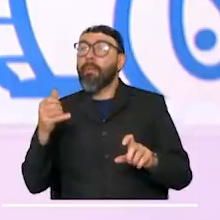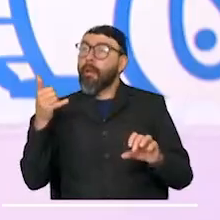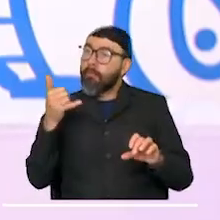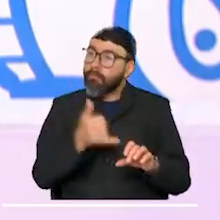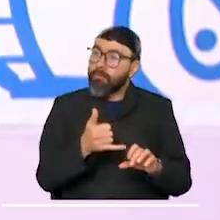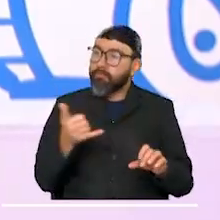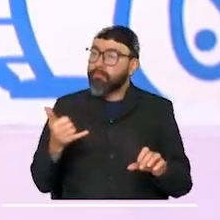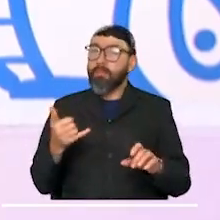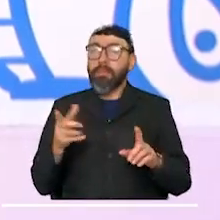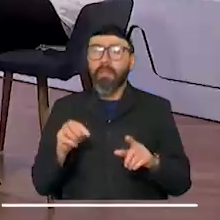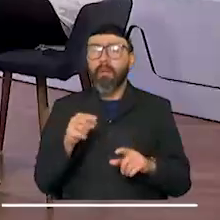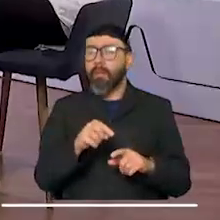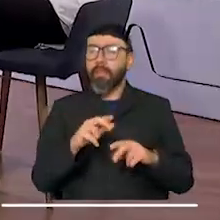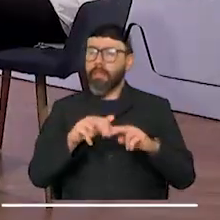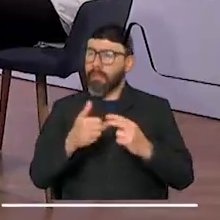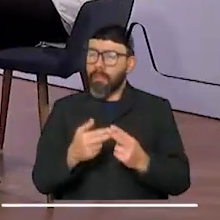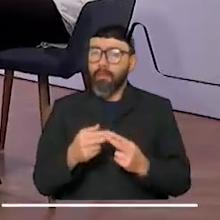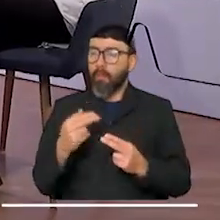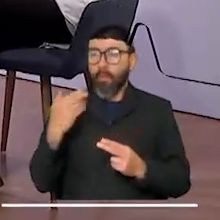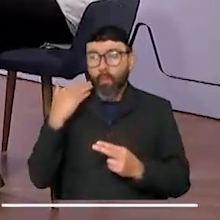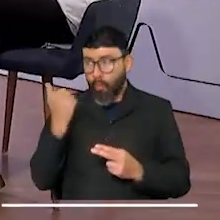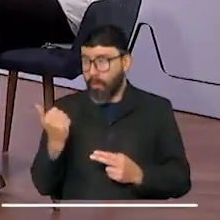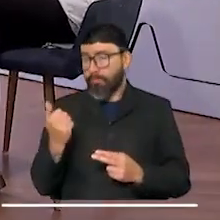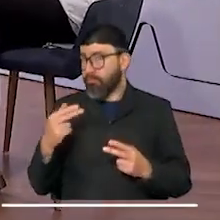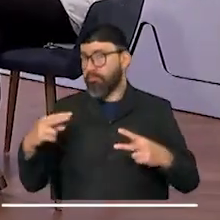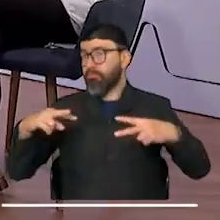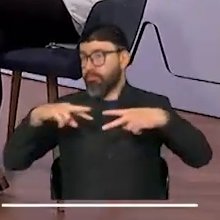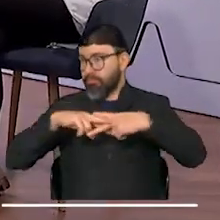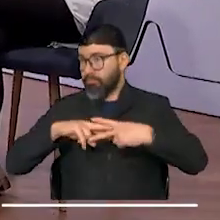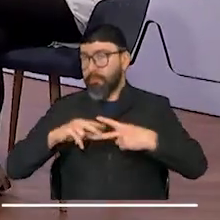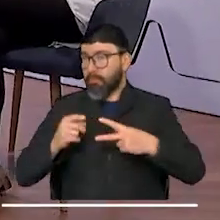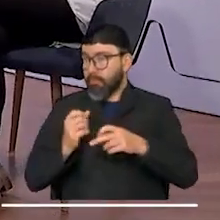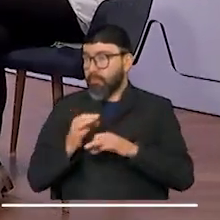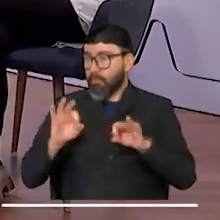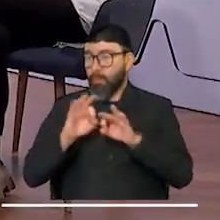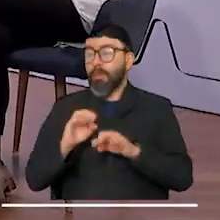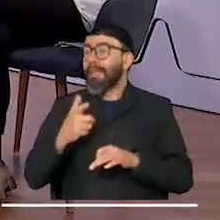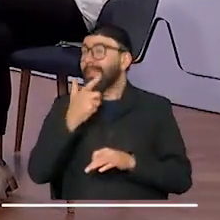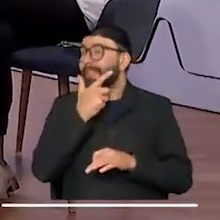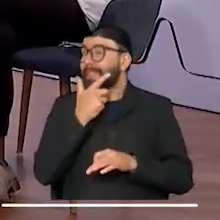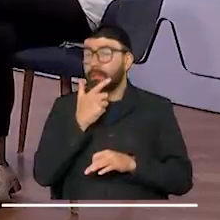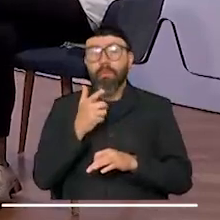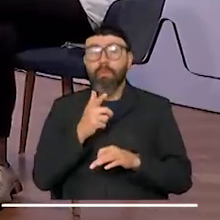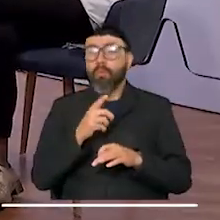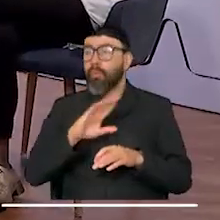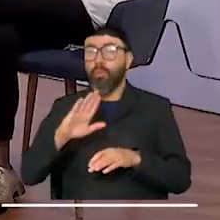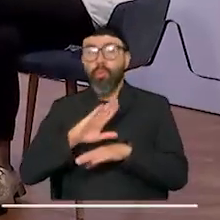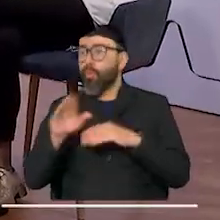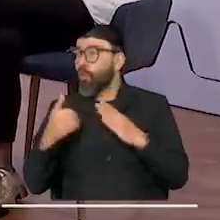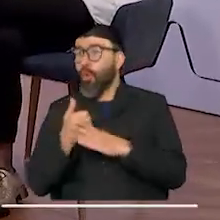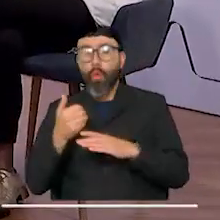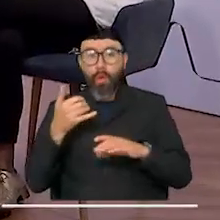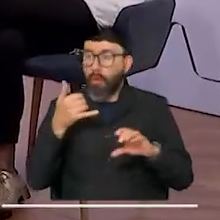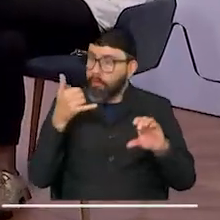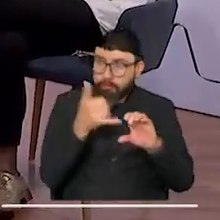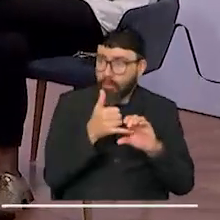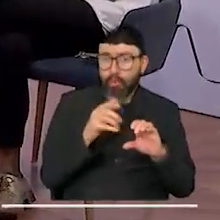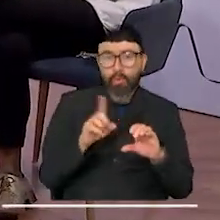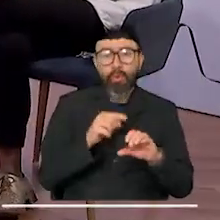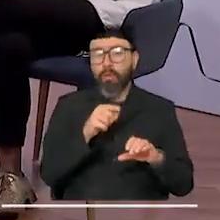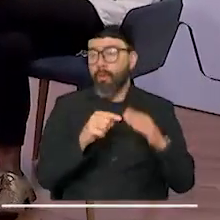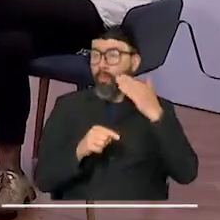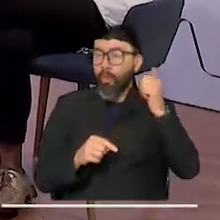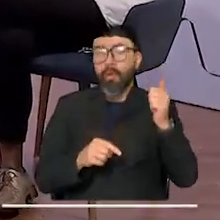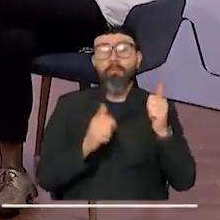también del sexo entre dos mujeres porque tenemos que ser inclusivos entonces no es solo todo penetración la mujer puede decidir también